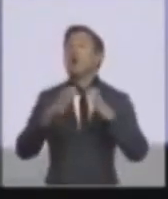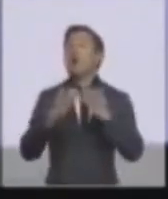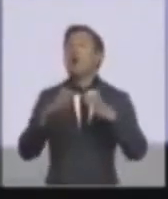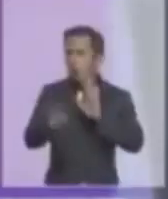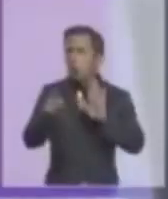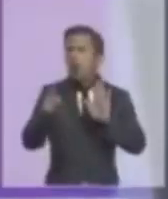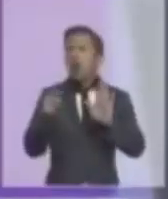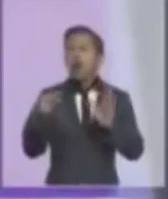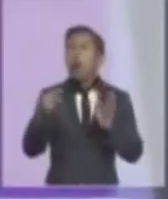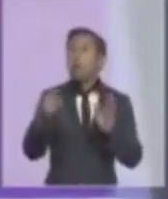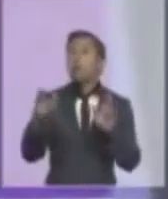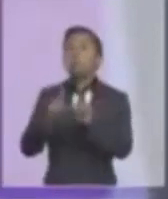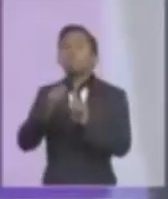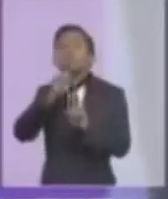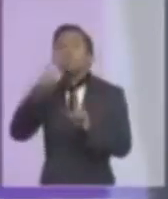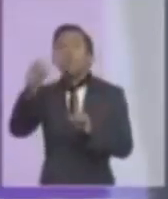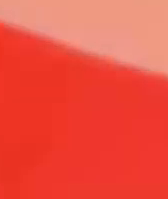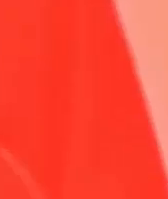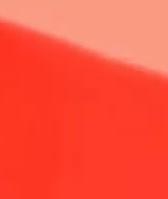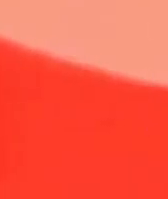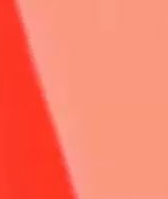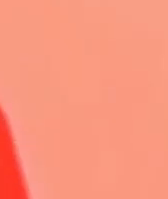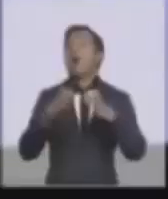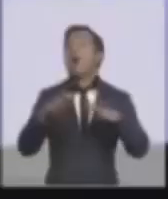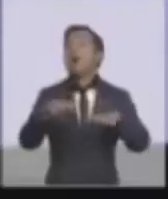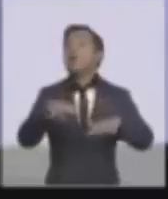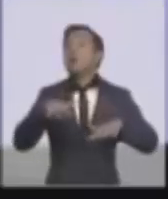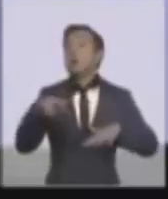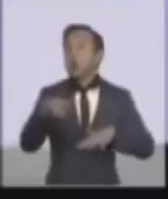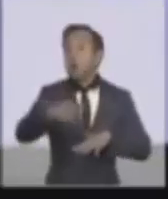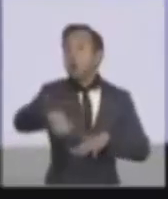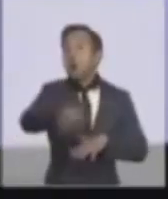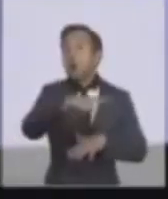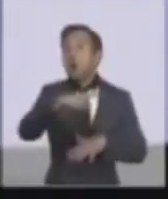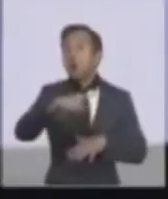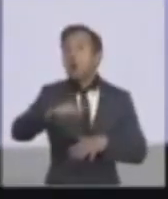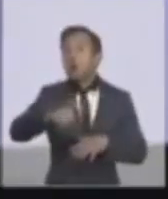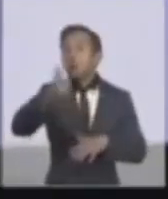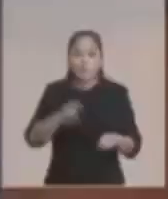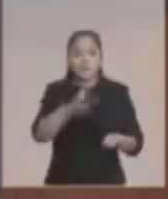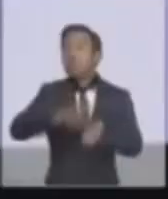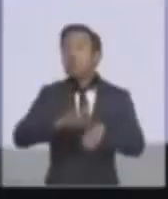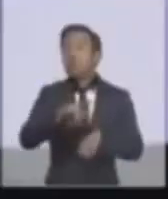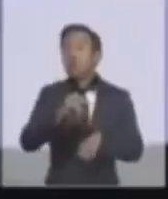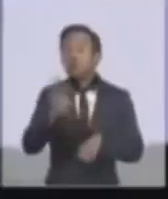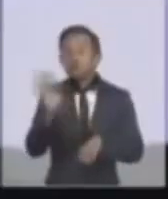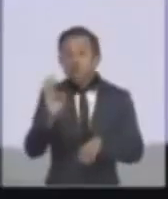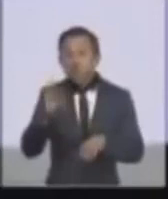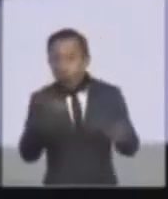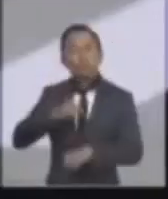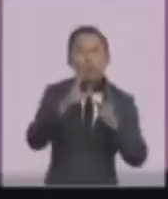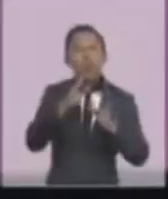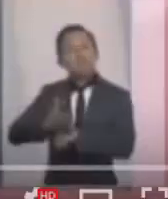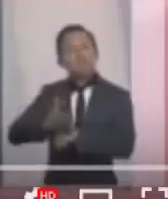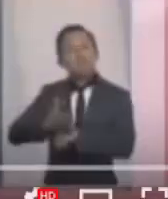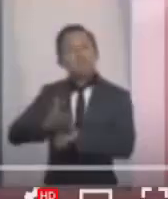atreven a robarla. Se la guarda. Muy bien, vamos con ustedes, José Antonio. No me dejaste terminar. Necesitamos mocharle la verga al que